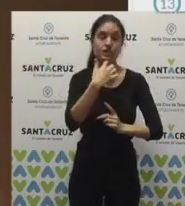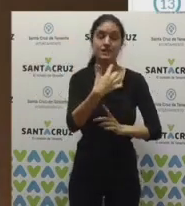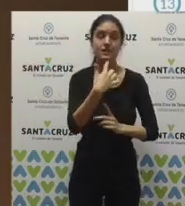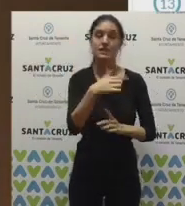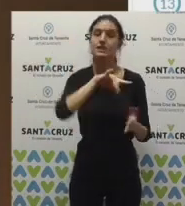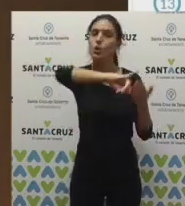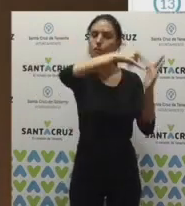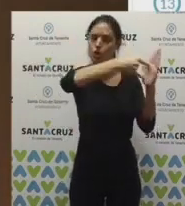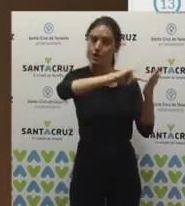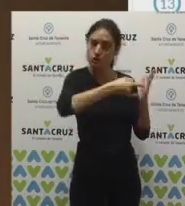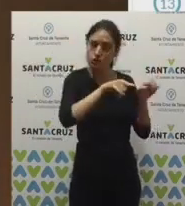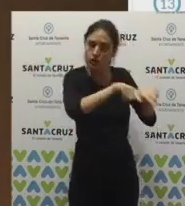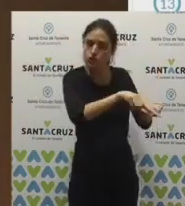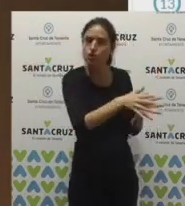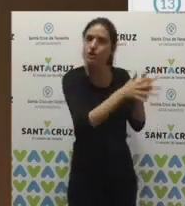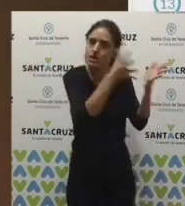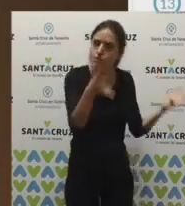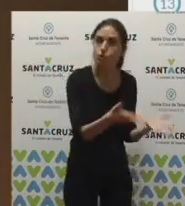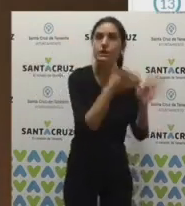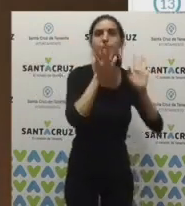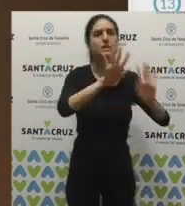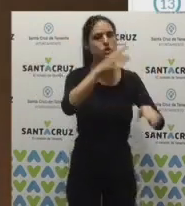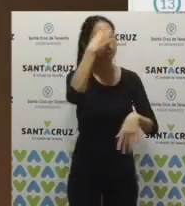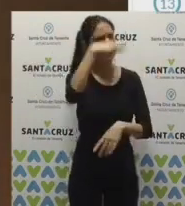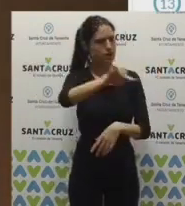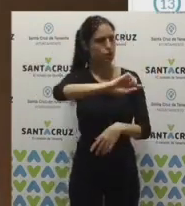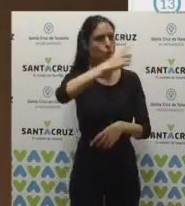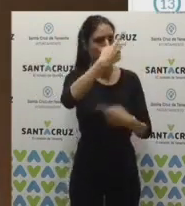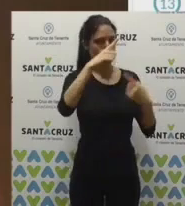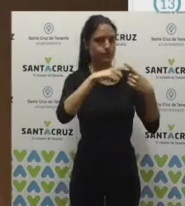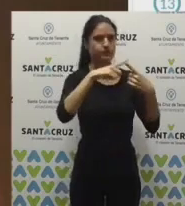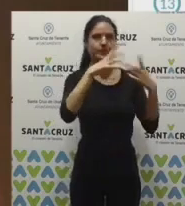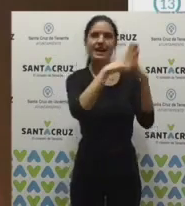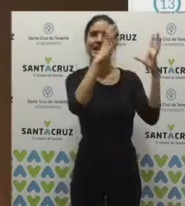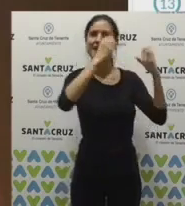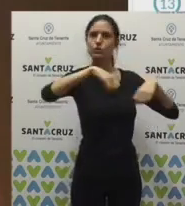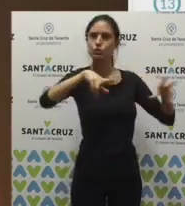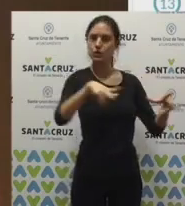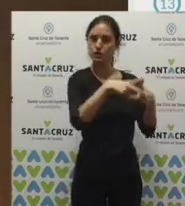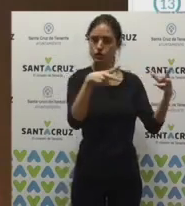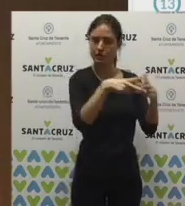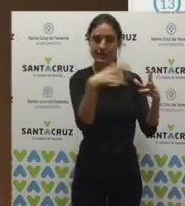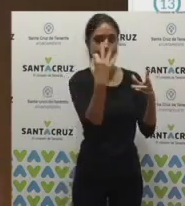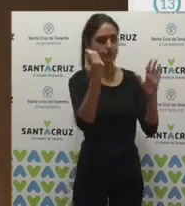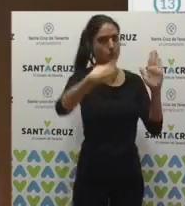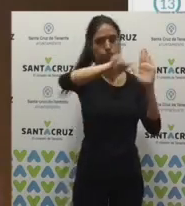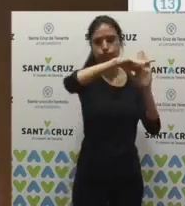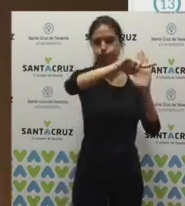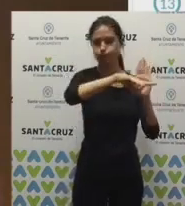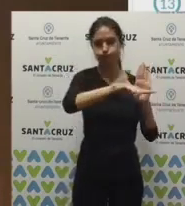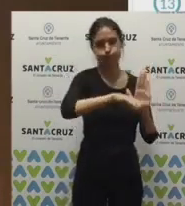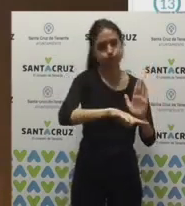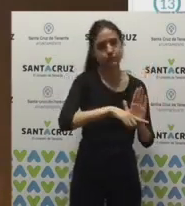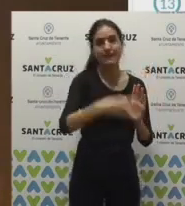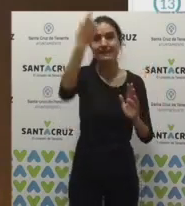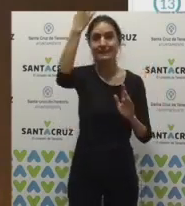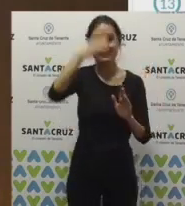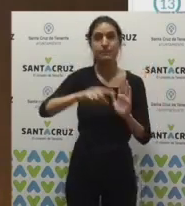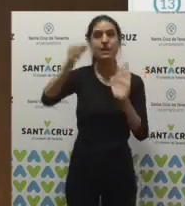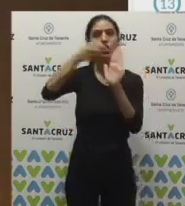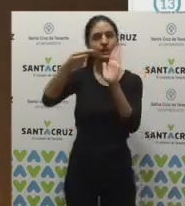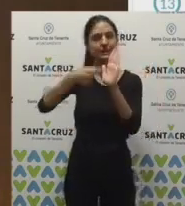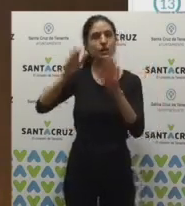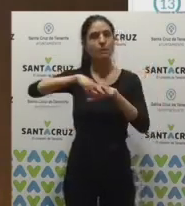proyectos teniendo en cuenta dos variables las cláusulas sociales que deberíamos incluir en los mismos la ponderación de los criterios a la hora de